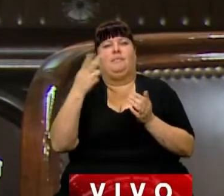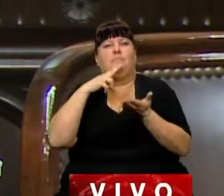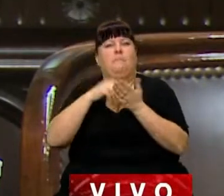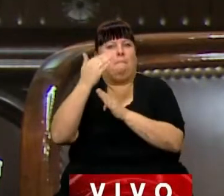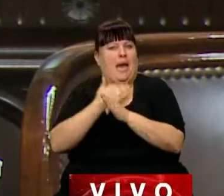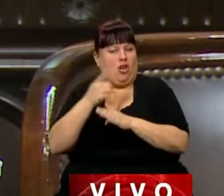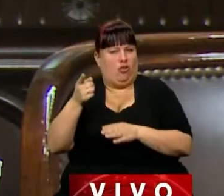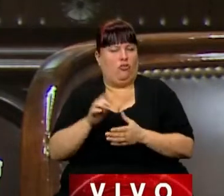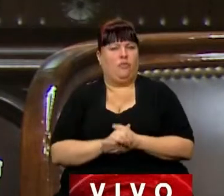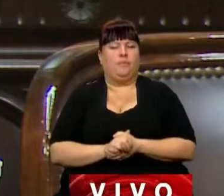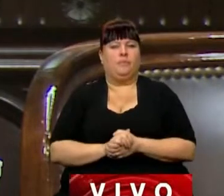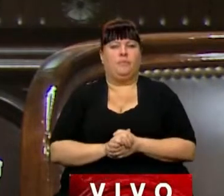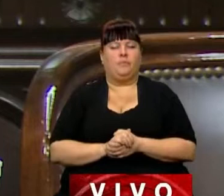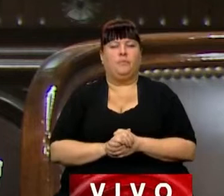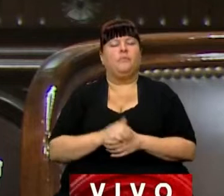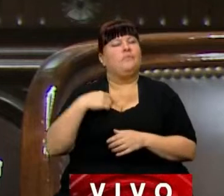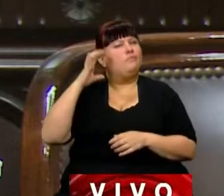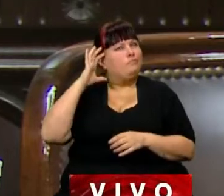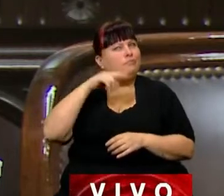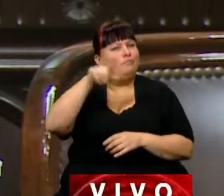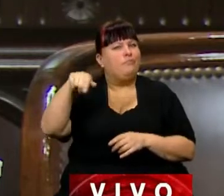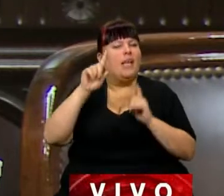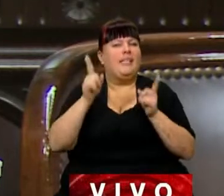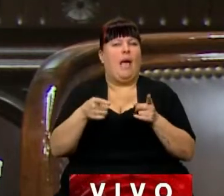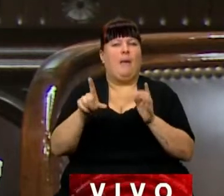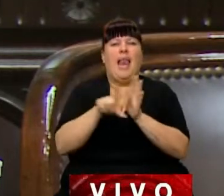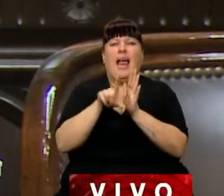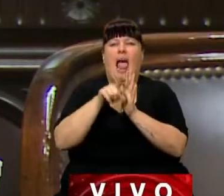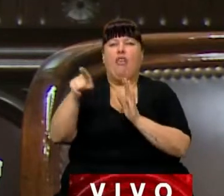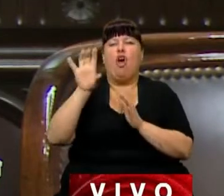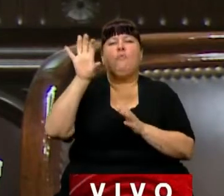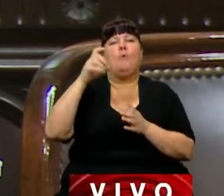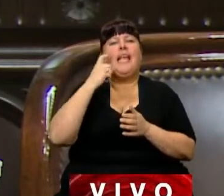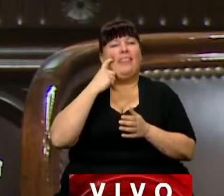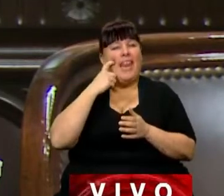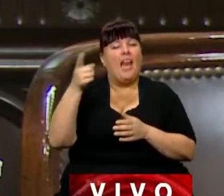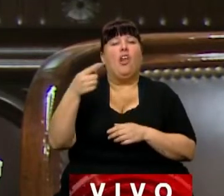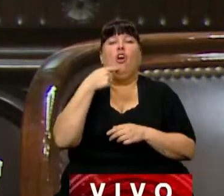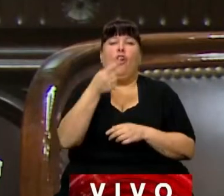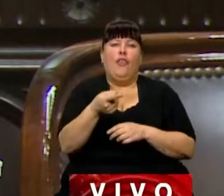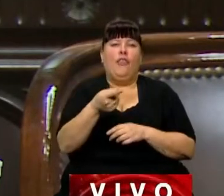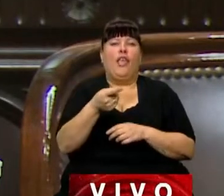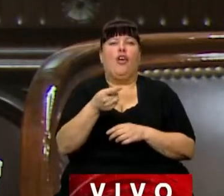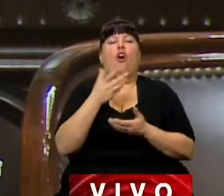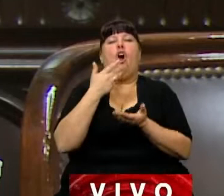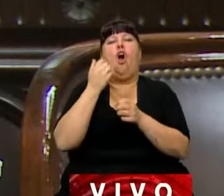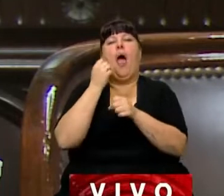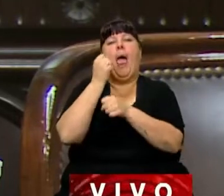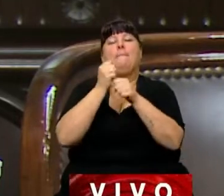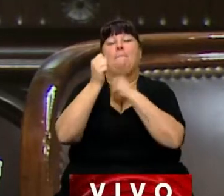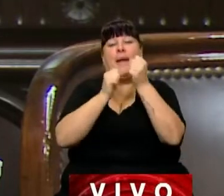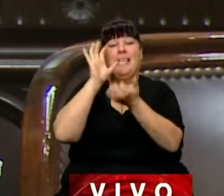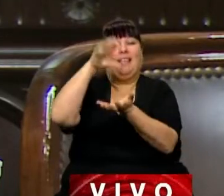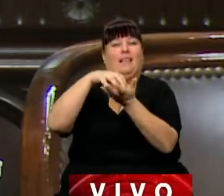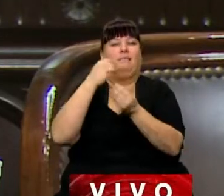impositiva menor. Escuché también un legislador de la provincia de Entre Ríos que mencionaba radicación de empresas hacia